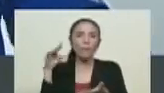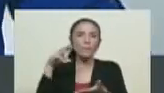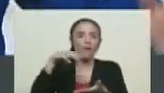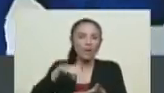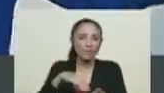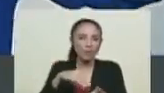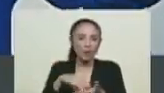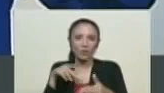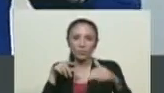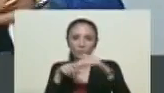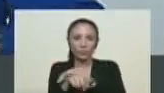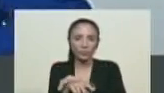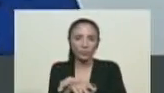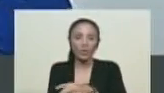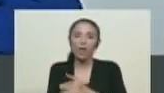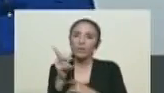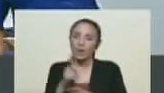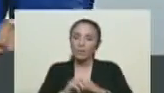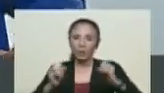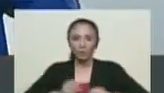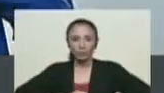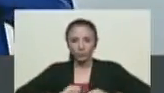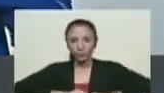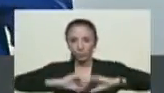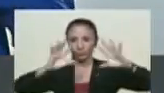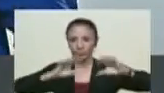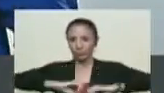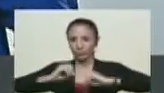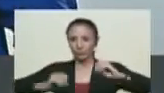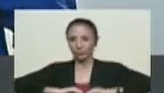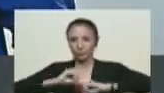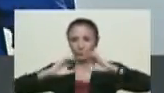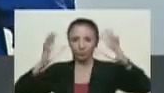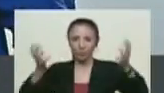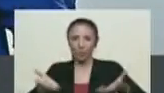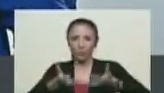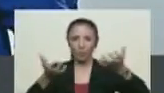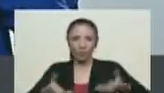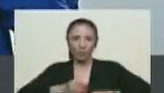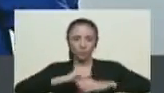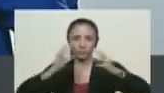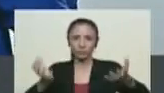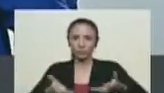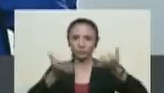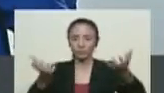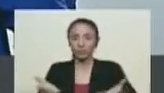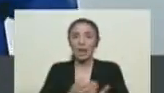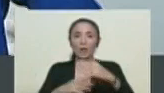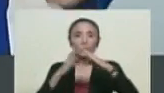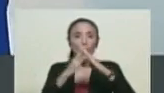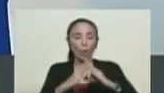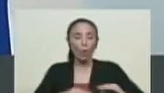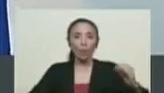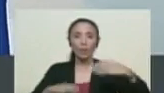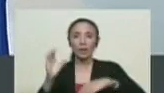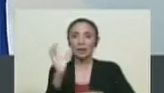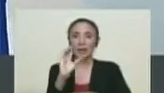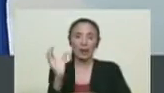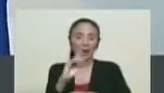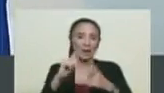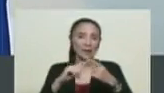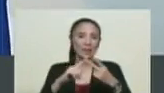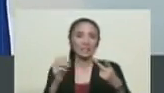y lanzaron bombas incendiarias y quemaron la subestación y dejaron sin electricidad a los municipios de